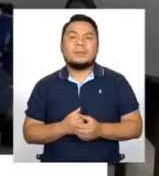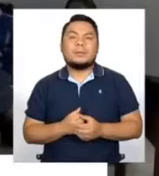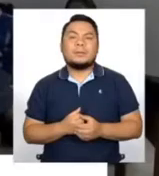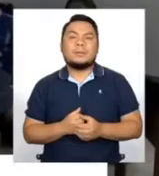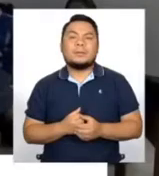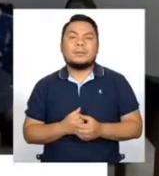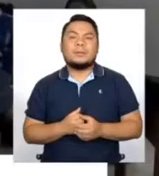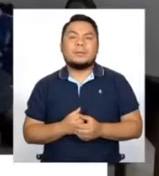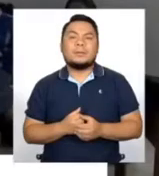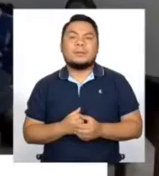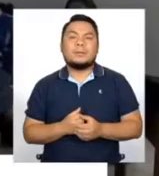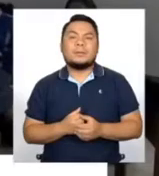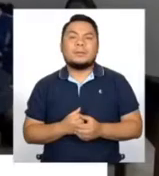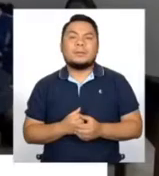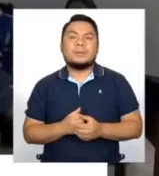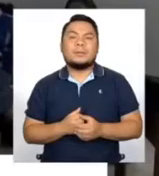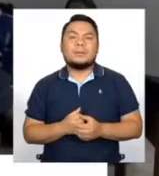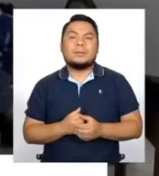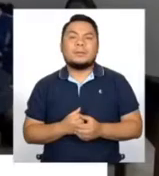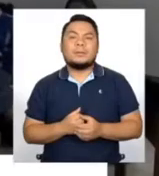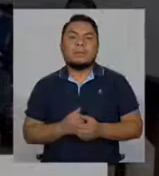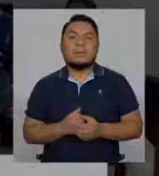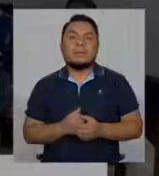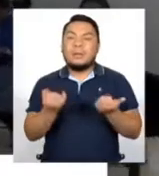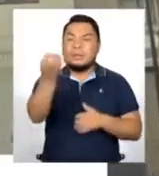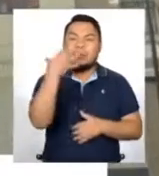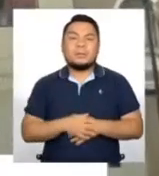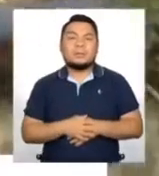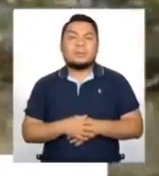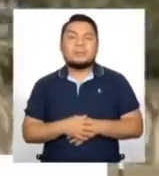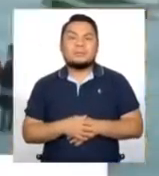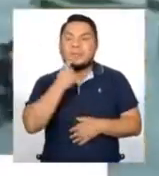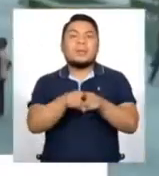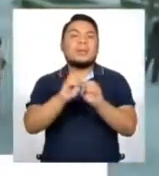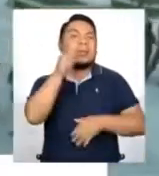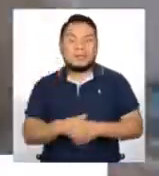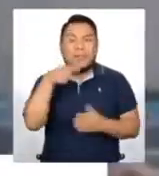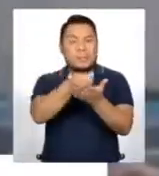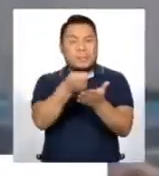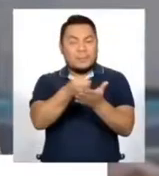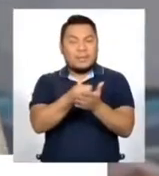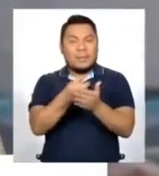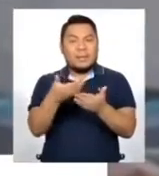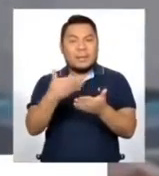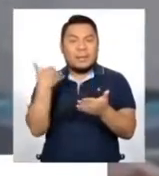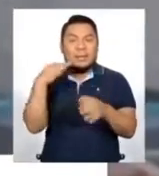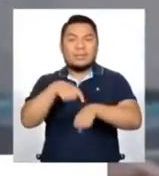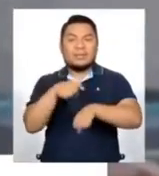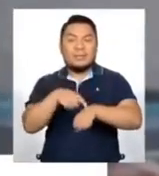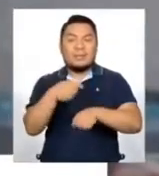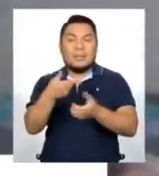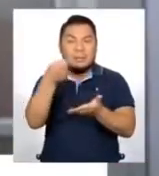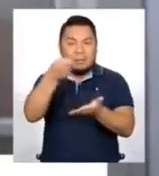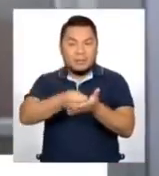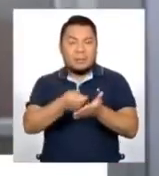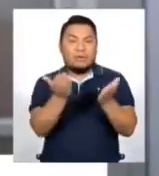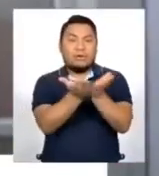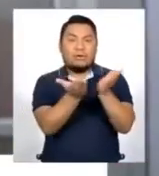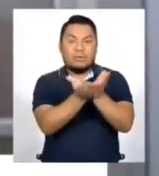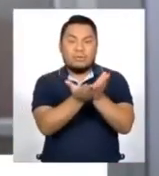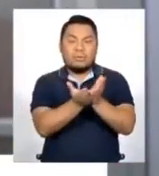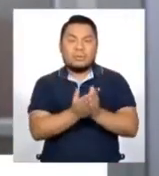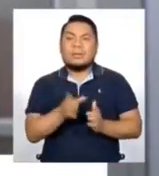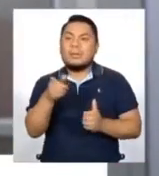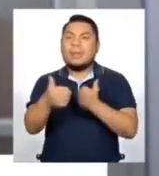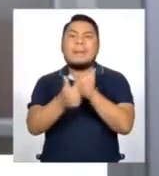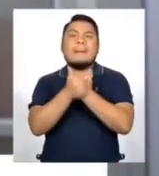de, digamos, el día de ayer, si no se pagan las pensiones oportunamente, estamos poniendo en riesgo a 2 millones de